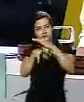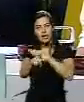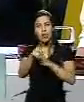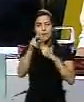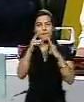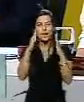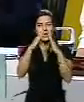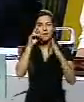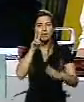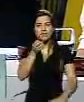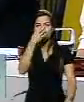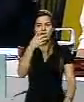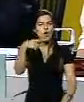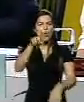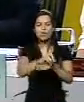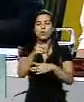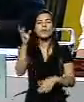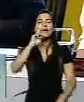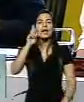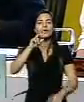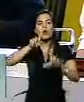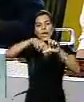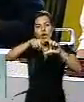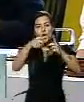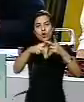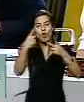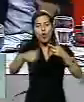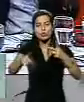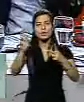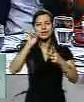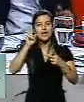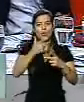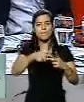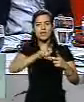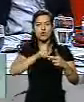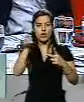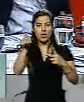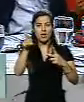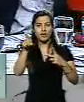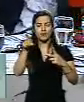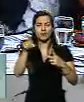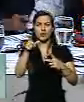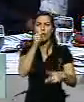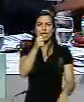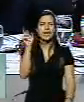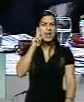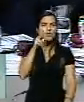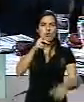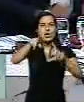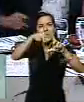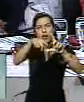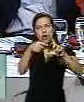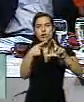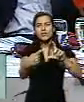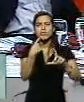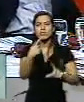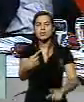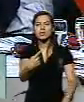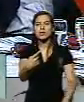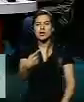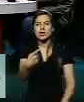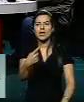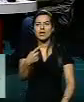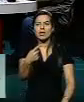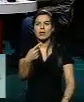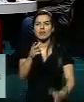lo único que estaba era Radio Caracol y la Televisora Española a la Cámara. Y recuerdo que el señor de Radio Caracol me dijo, ministro, dígale que le abran el despacho del